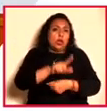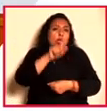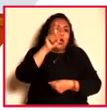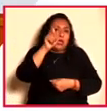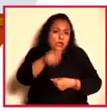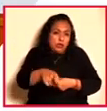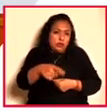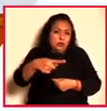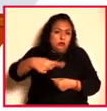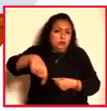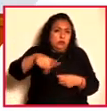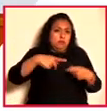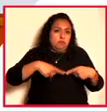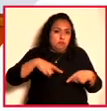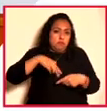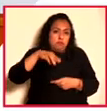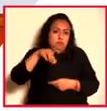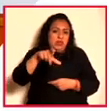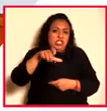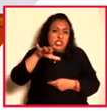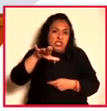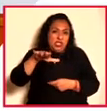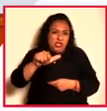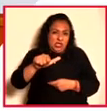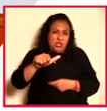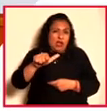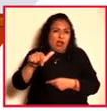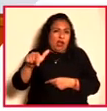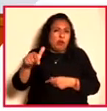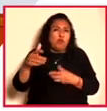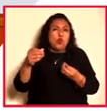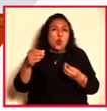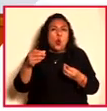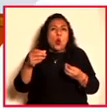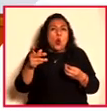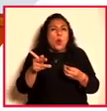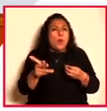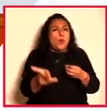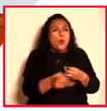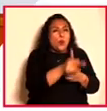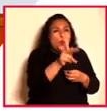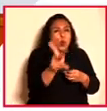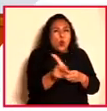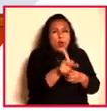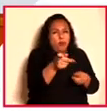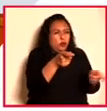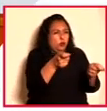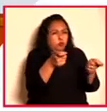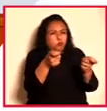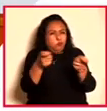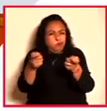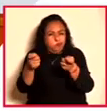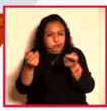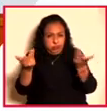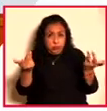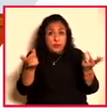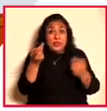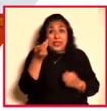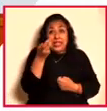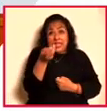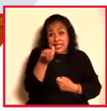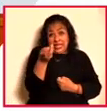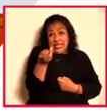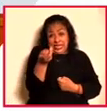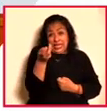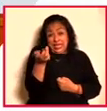mexica, ¿verdad? El que había sojuzgado a muchos pueblos. Entonces, pues todo esto